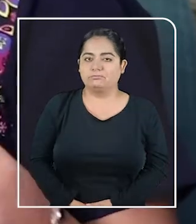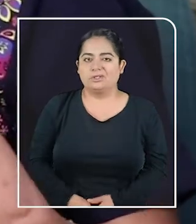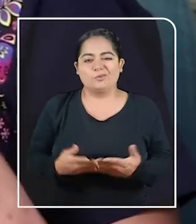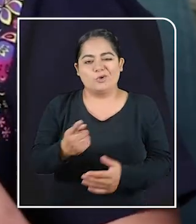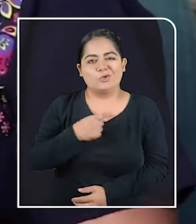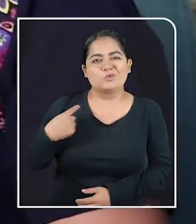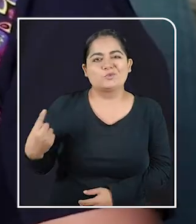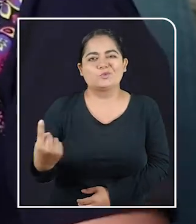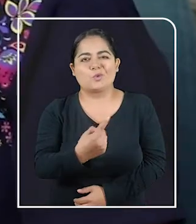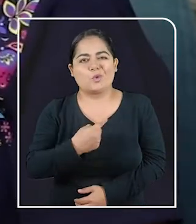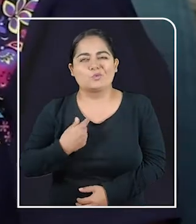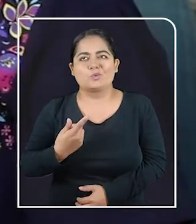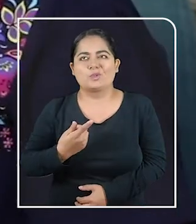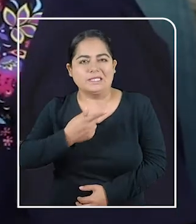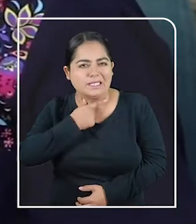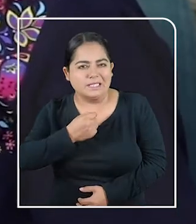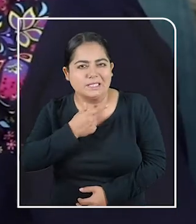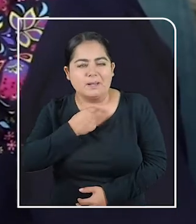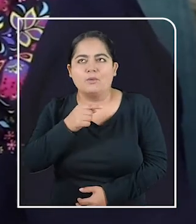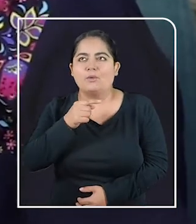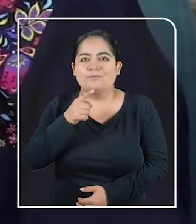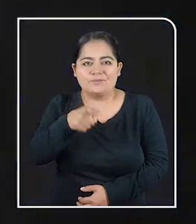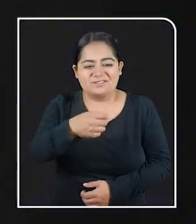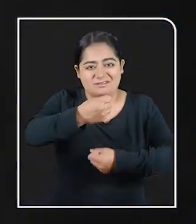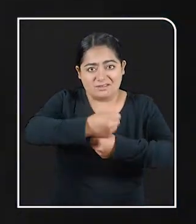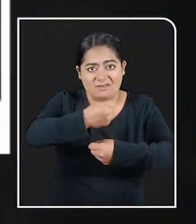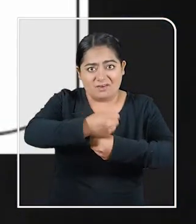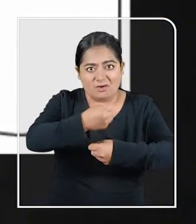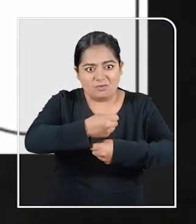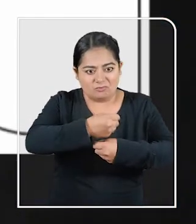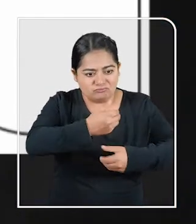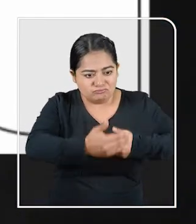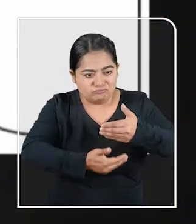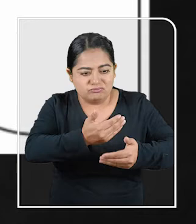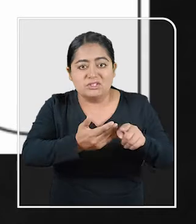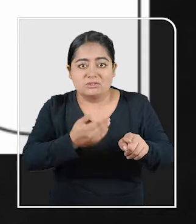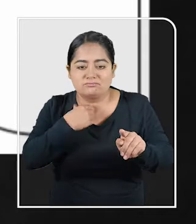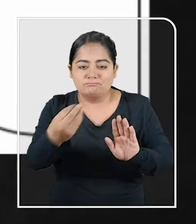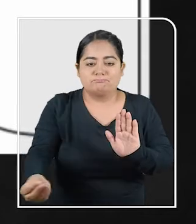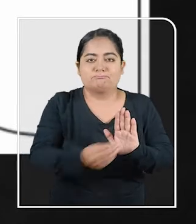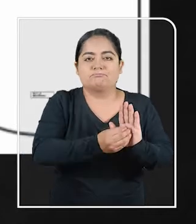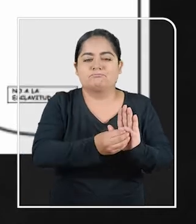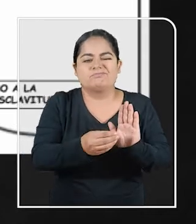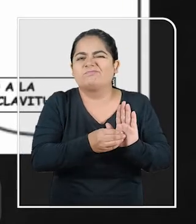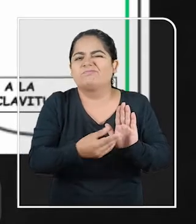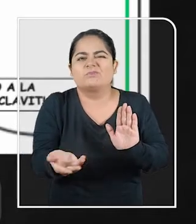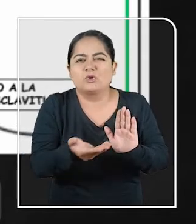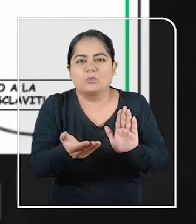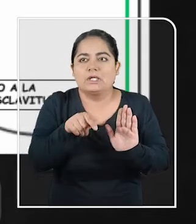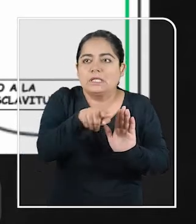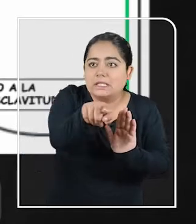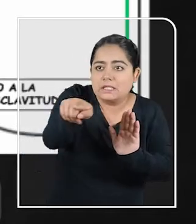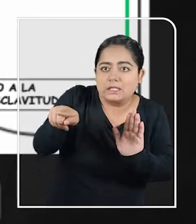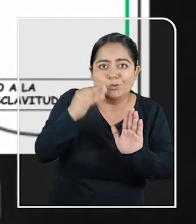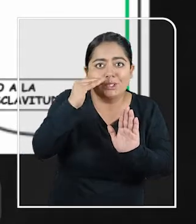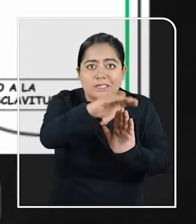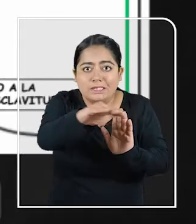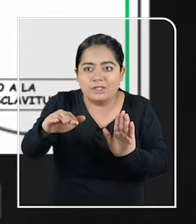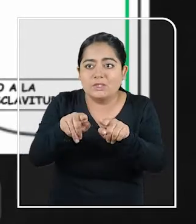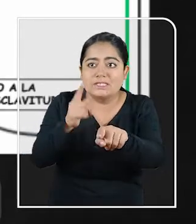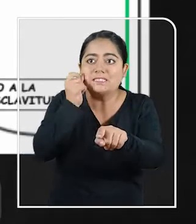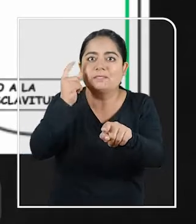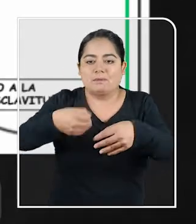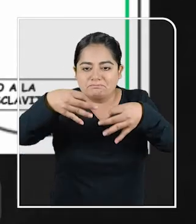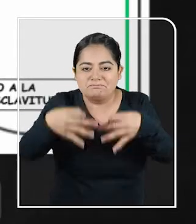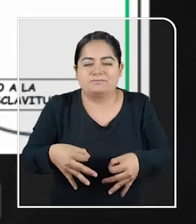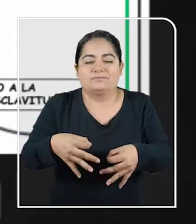queríamos plasmar este trabajo, lo quisimos plasmar en algo que ellos pudieran tener más